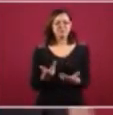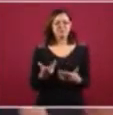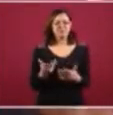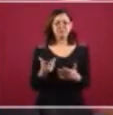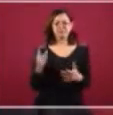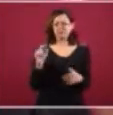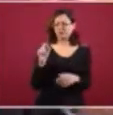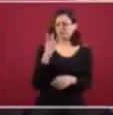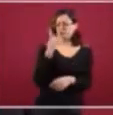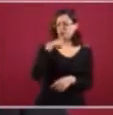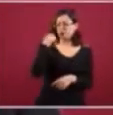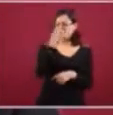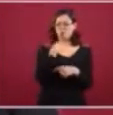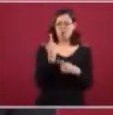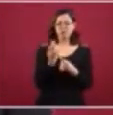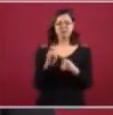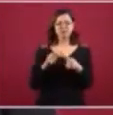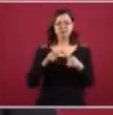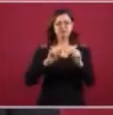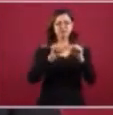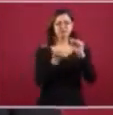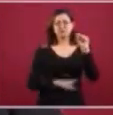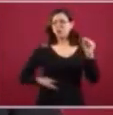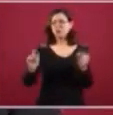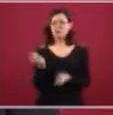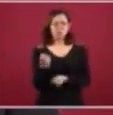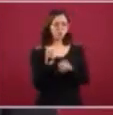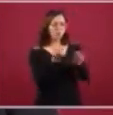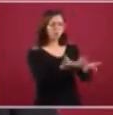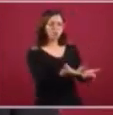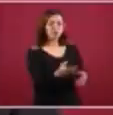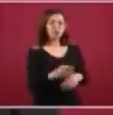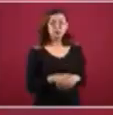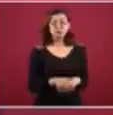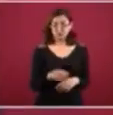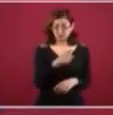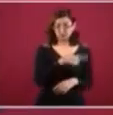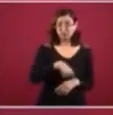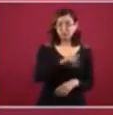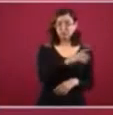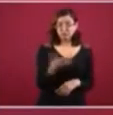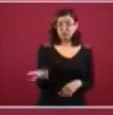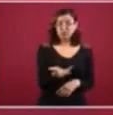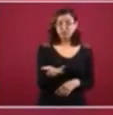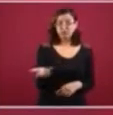las últimas 24 horas en el país. No sé si